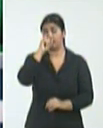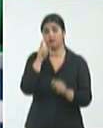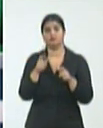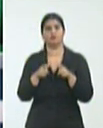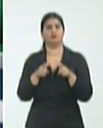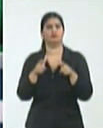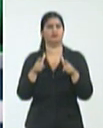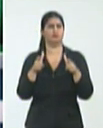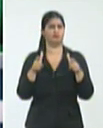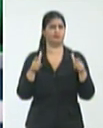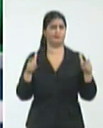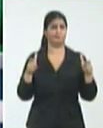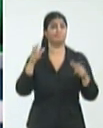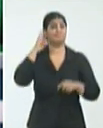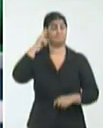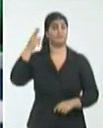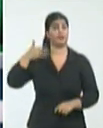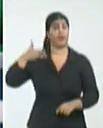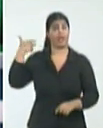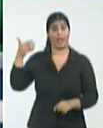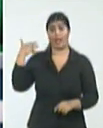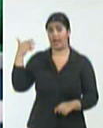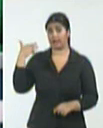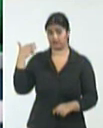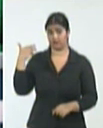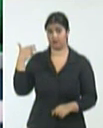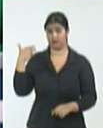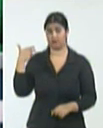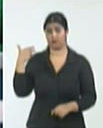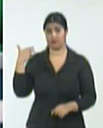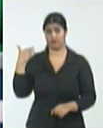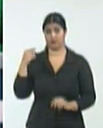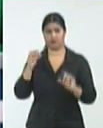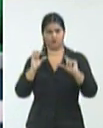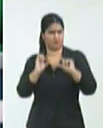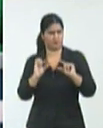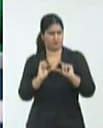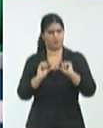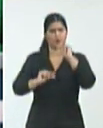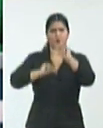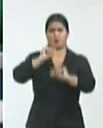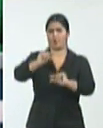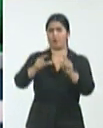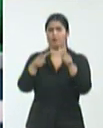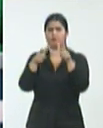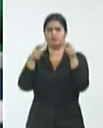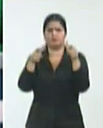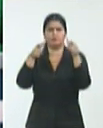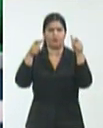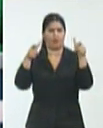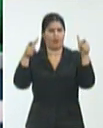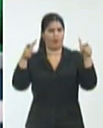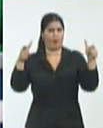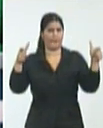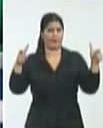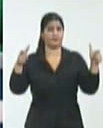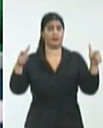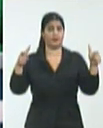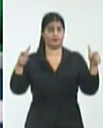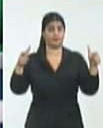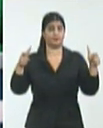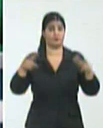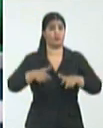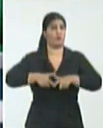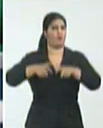que lamentablemente su evolución no es buena y que lamentablemente un número de ellos fallecen con la